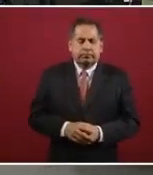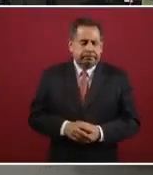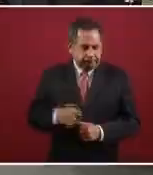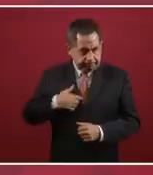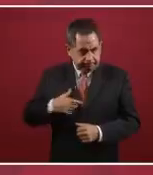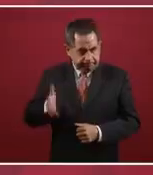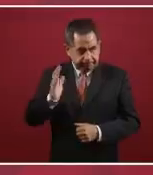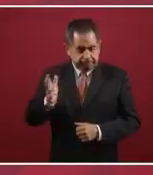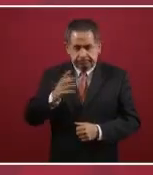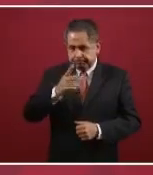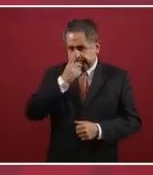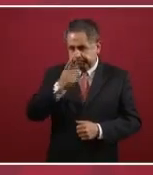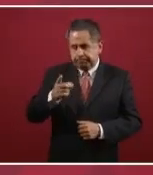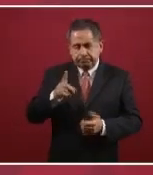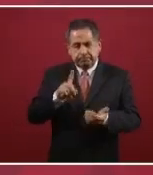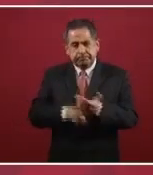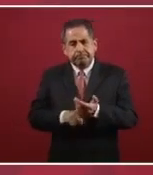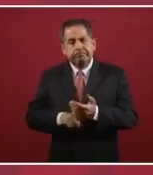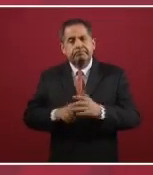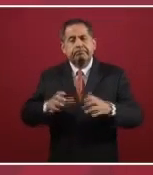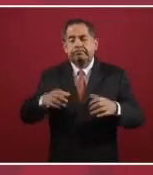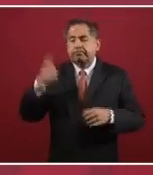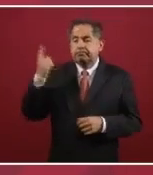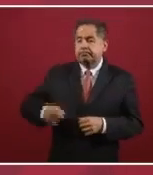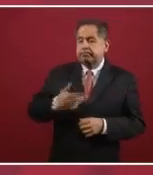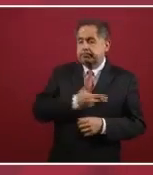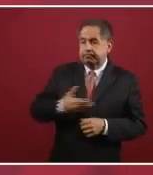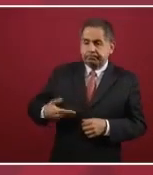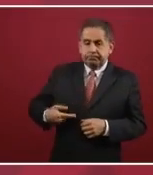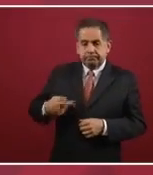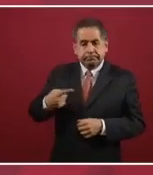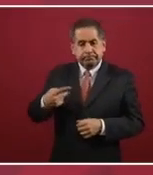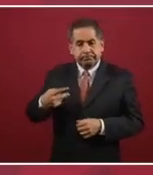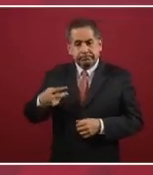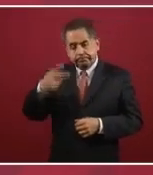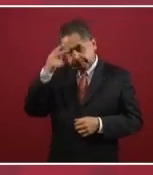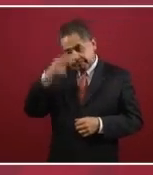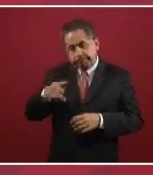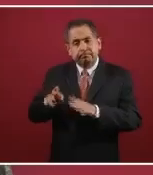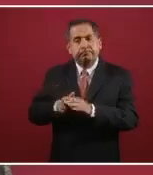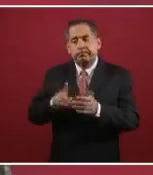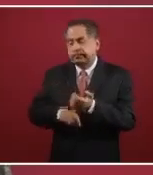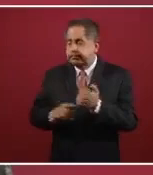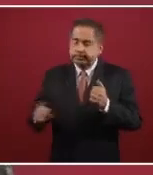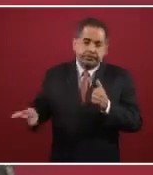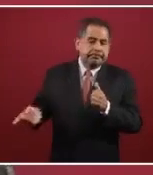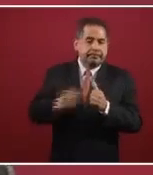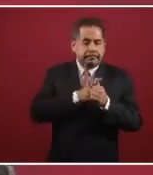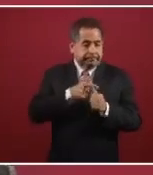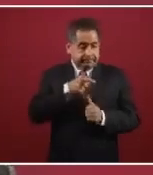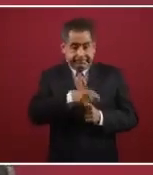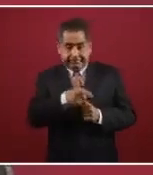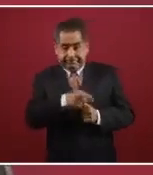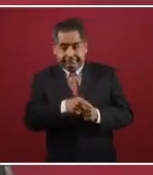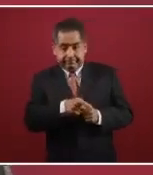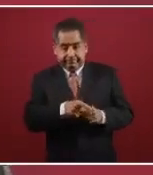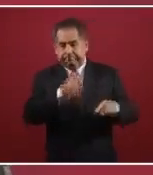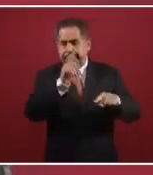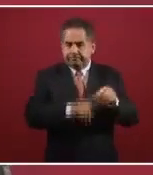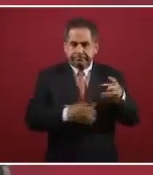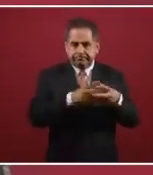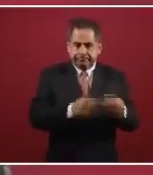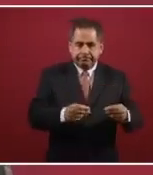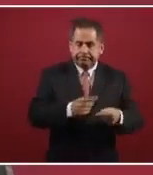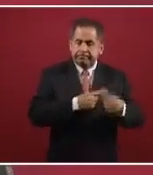como el punto 1 de la instrucción dictada por el presidente de la República, es la prioridad enfrentar este problema y revertir